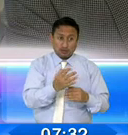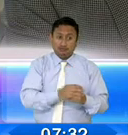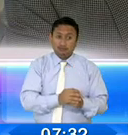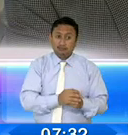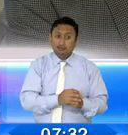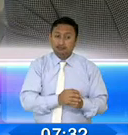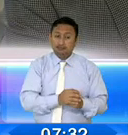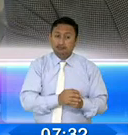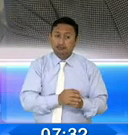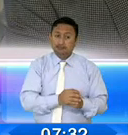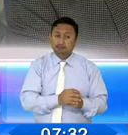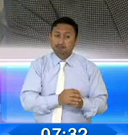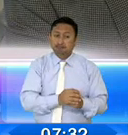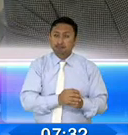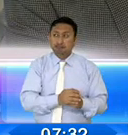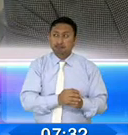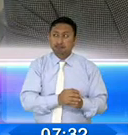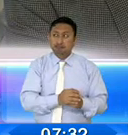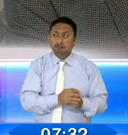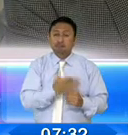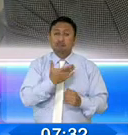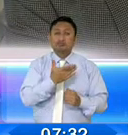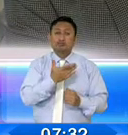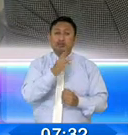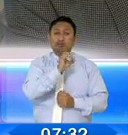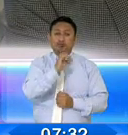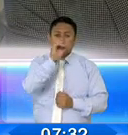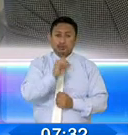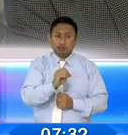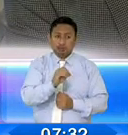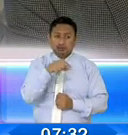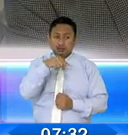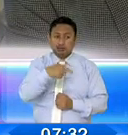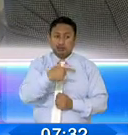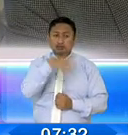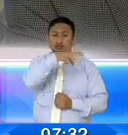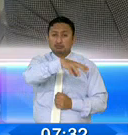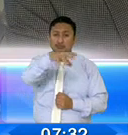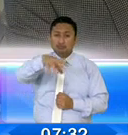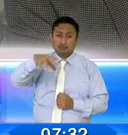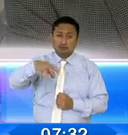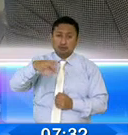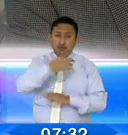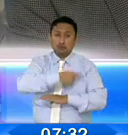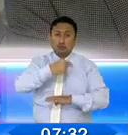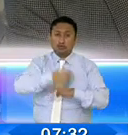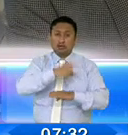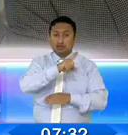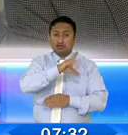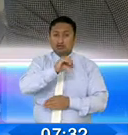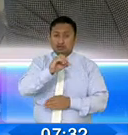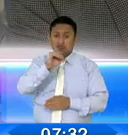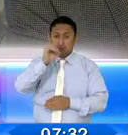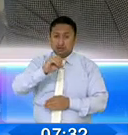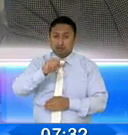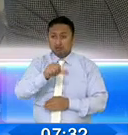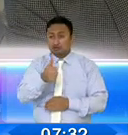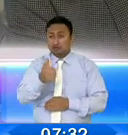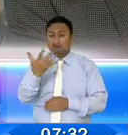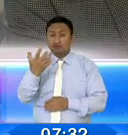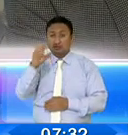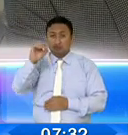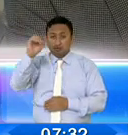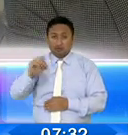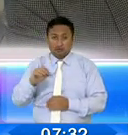dable o en un porcentaje admisible, como la provincia de Guayas 100% y las otras provincias 15%. Eso fue el acuerdo que se